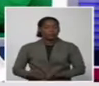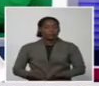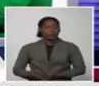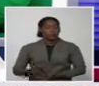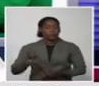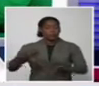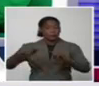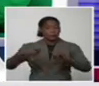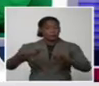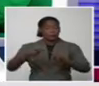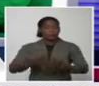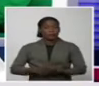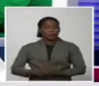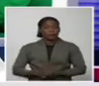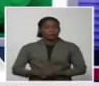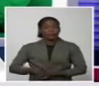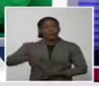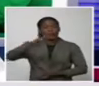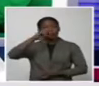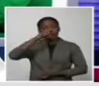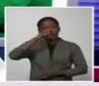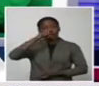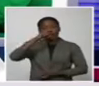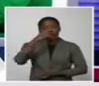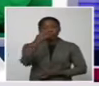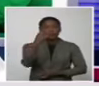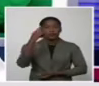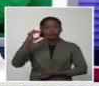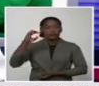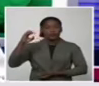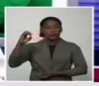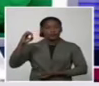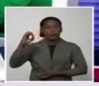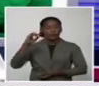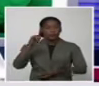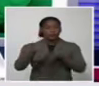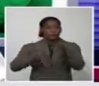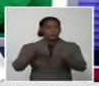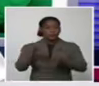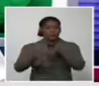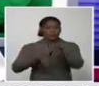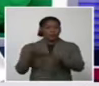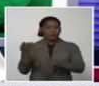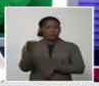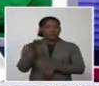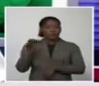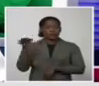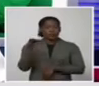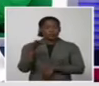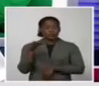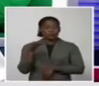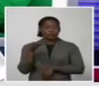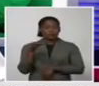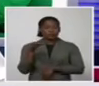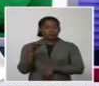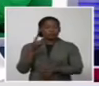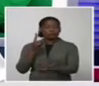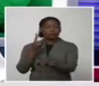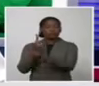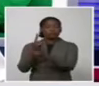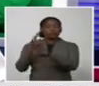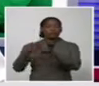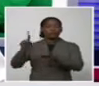edad, de aquí del municipio Playa, en La Habana, contacto de un caso positivo, ya